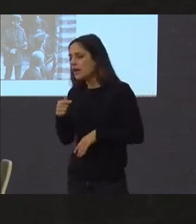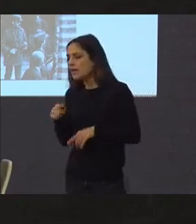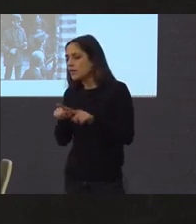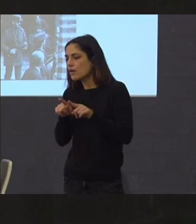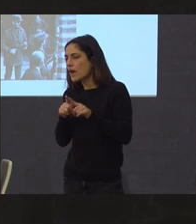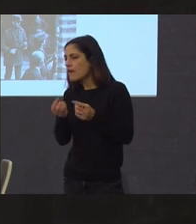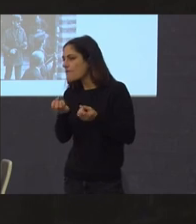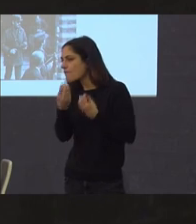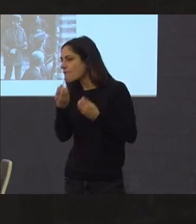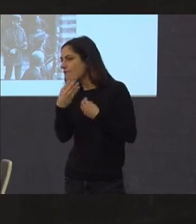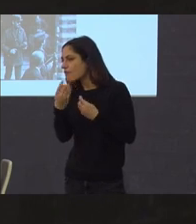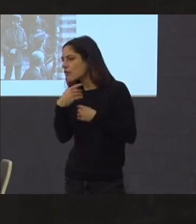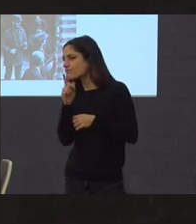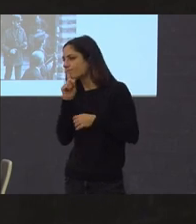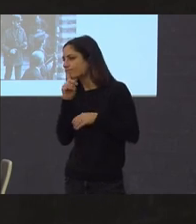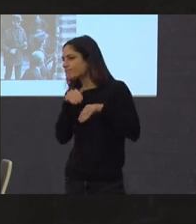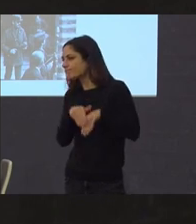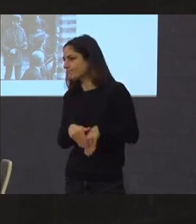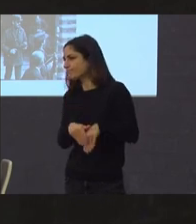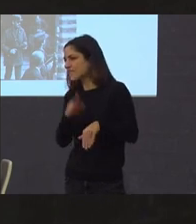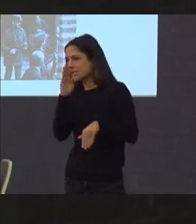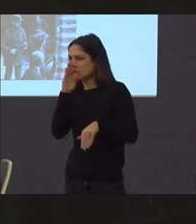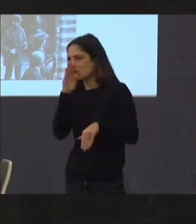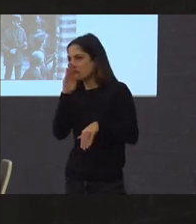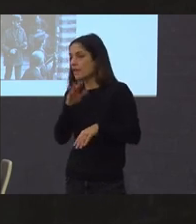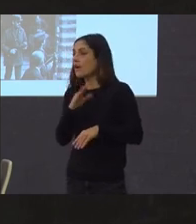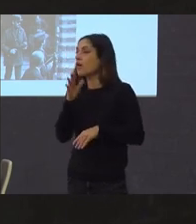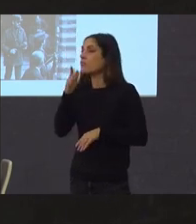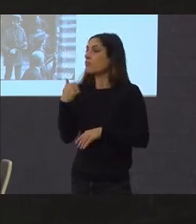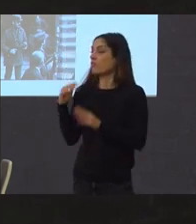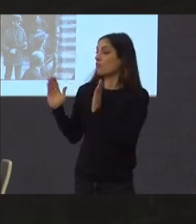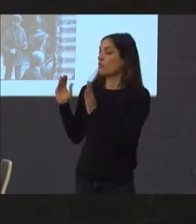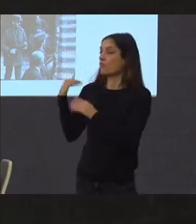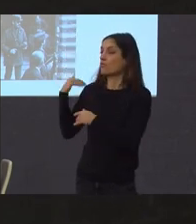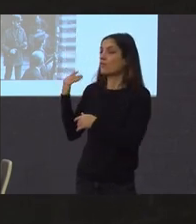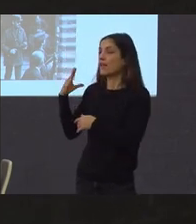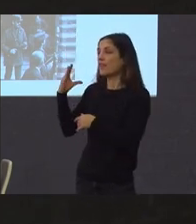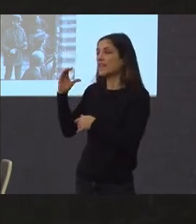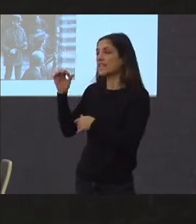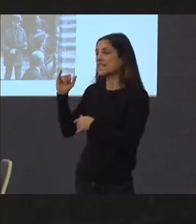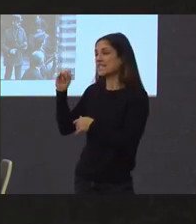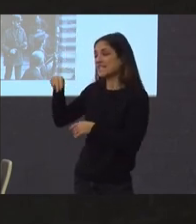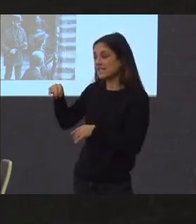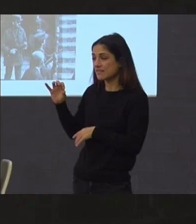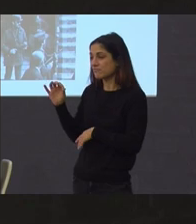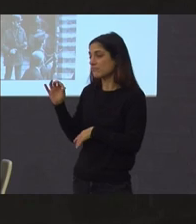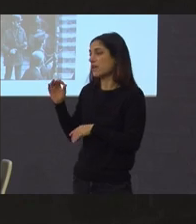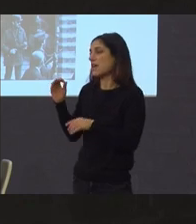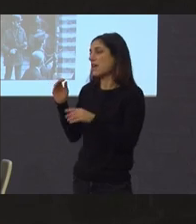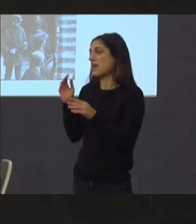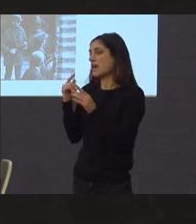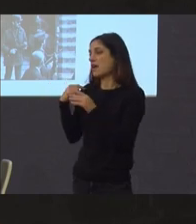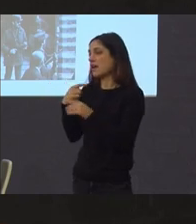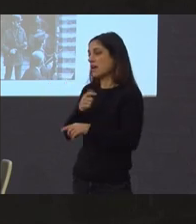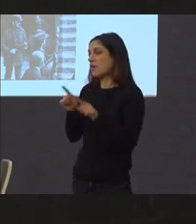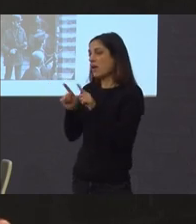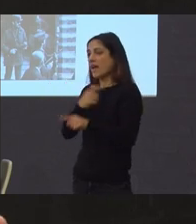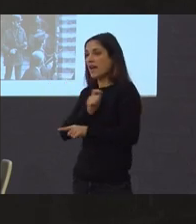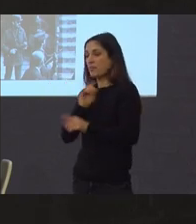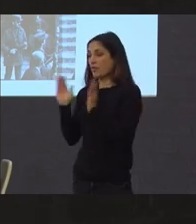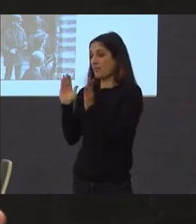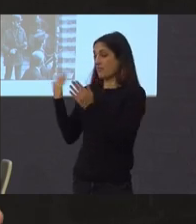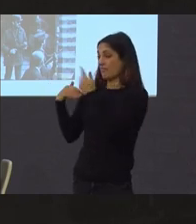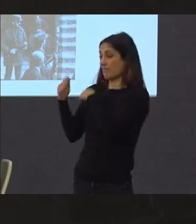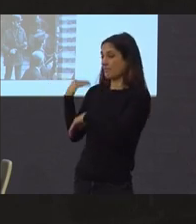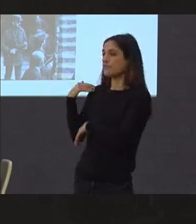importante, porque o CSID, o CNI da época, por exemplo, gravara todas as conversacións de oficio, isto